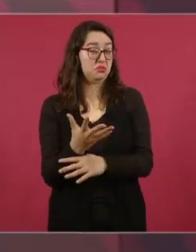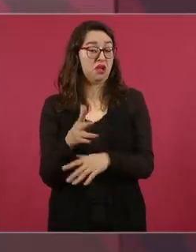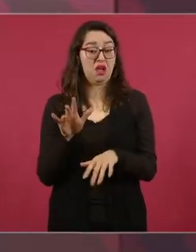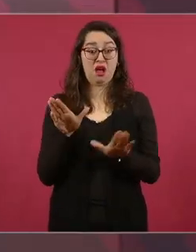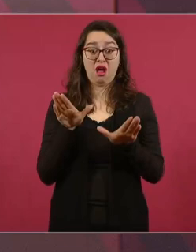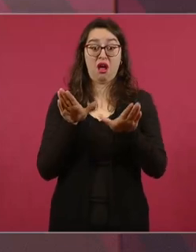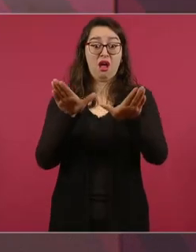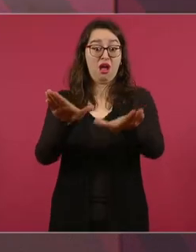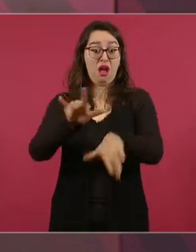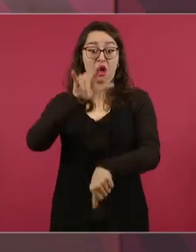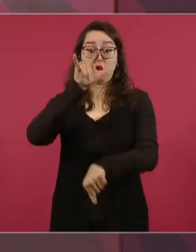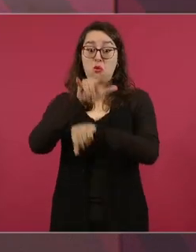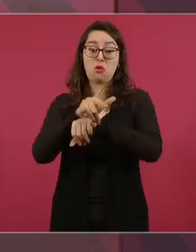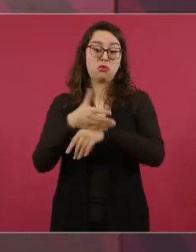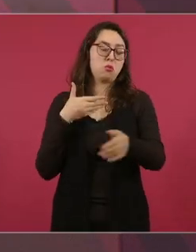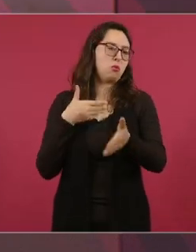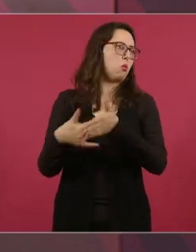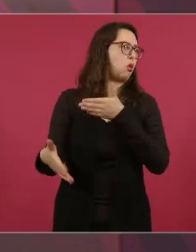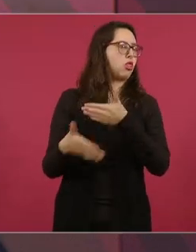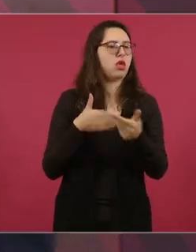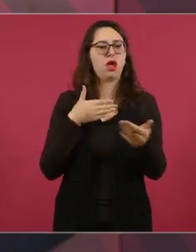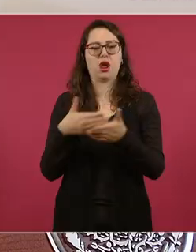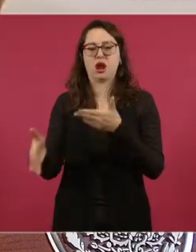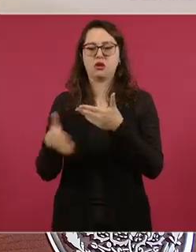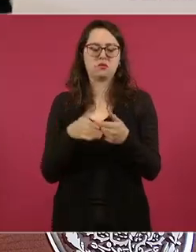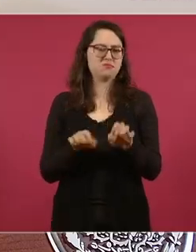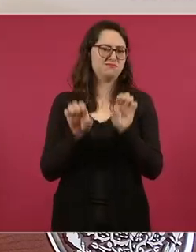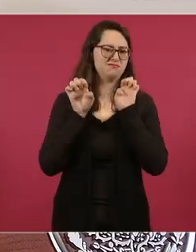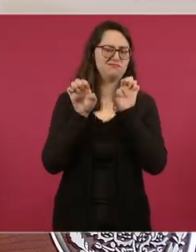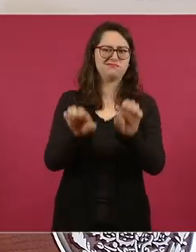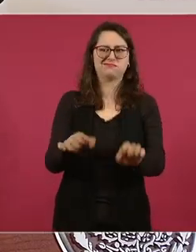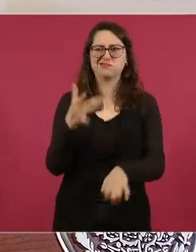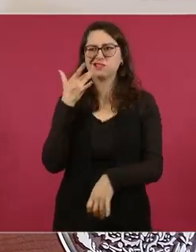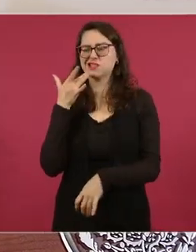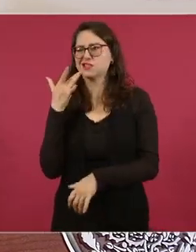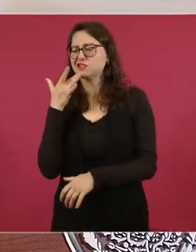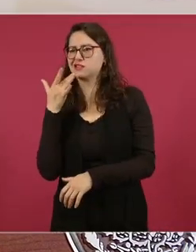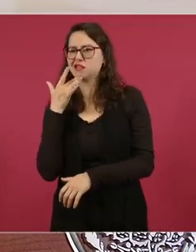de lo mejor del mundo.